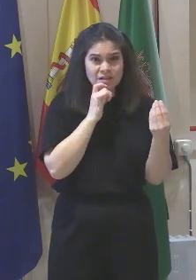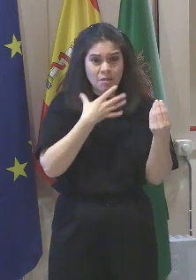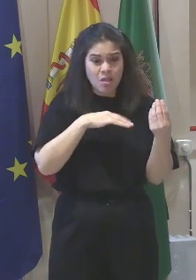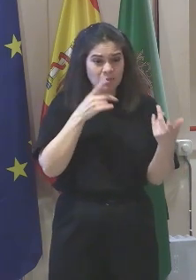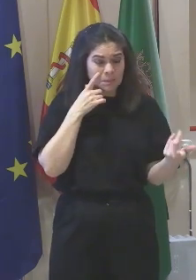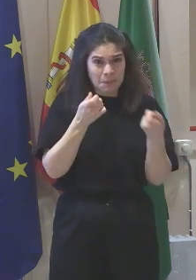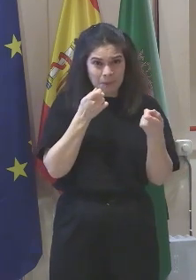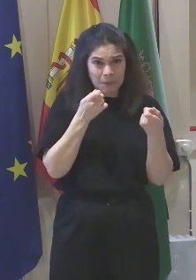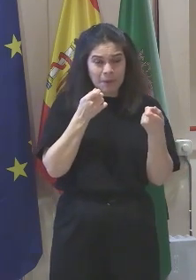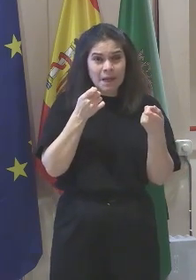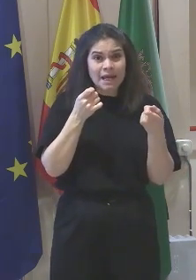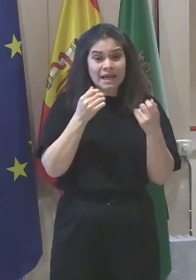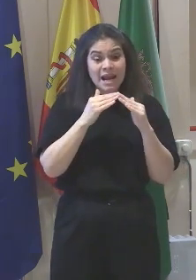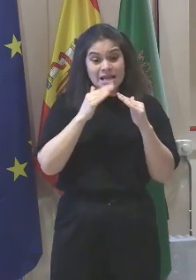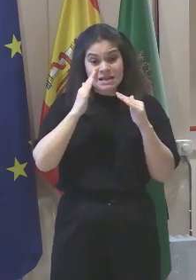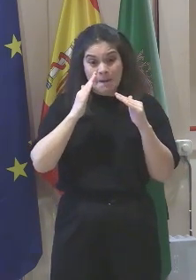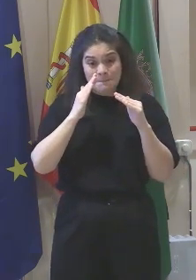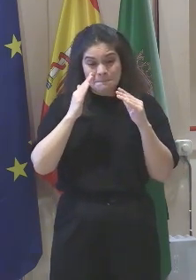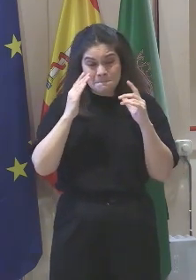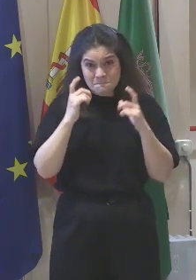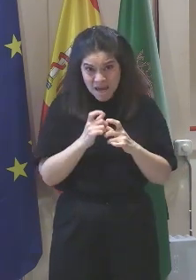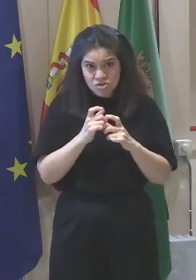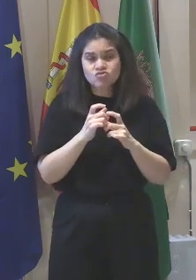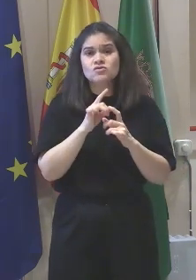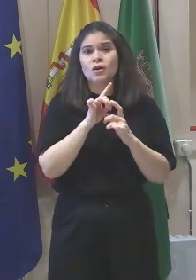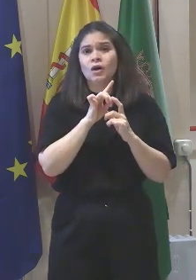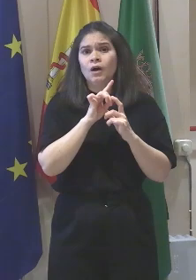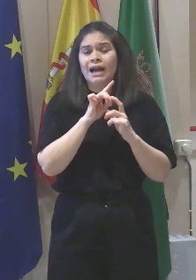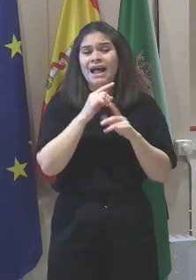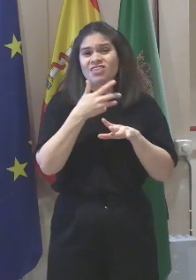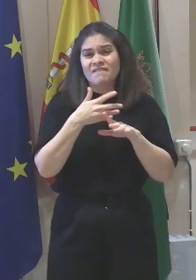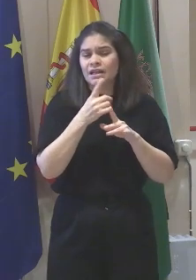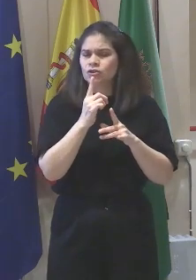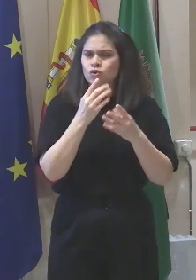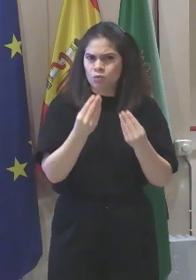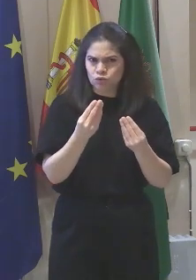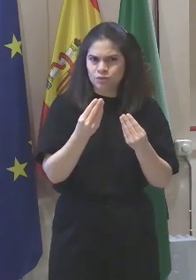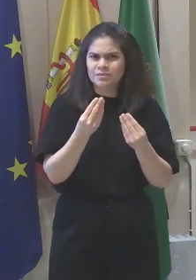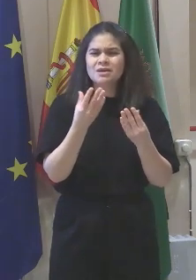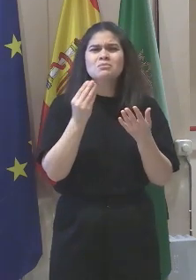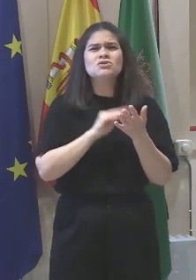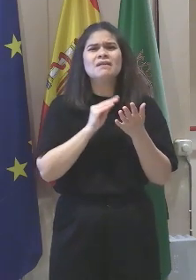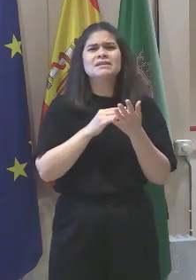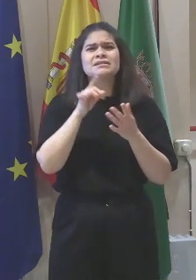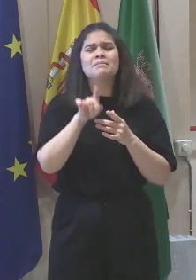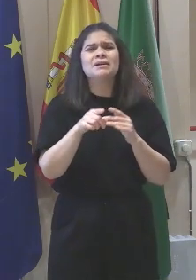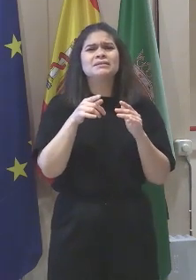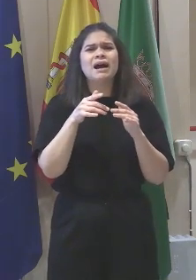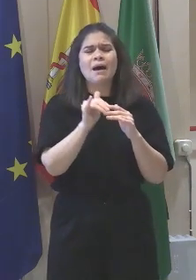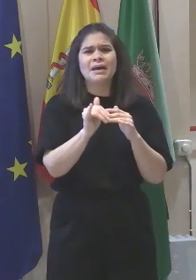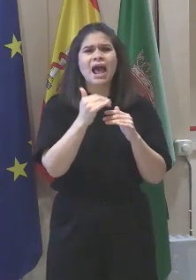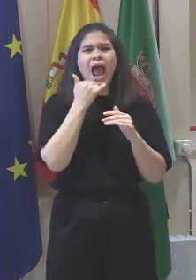manejar y las menos, no aquellas diabetes que no son tanto. Y muchas veces está detrás el tener todavía algo